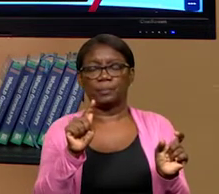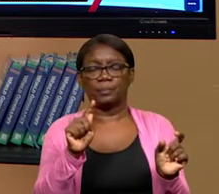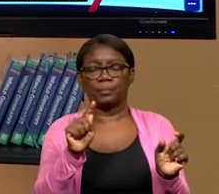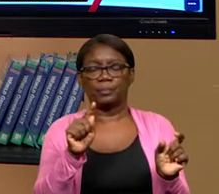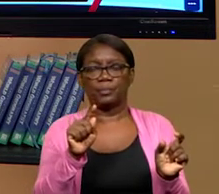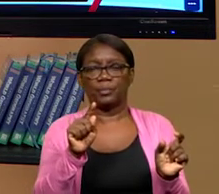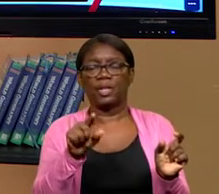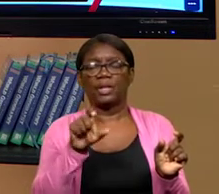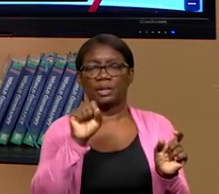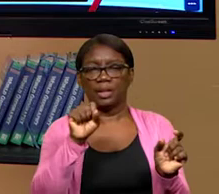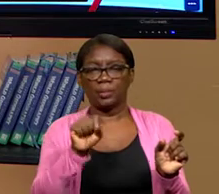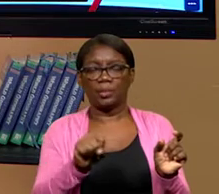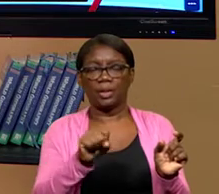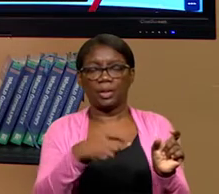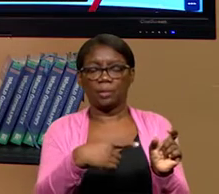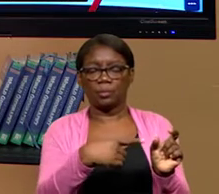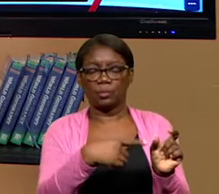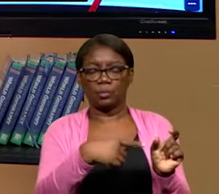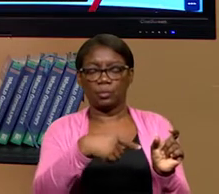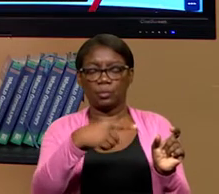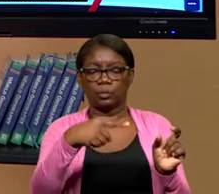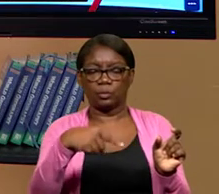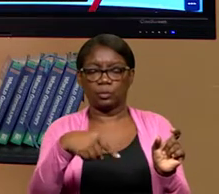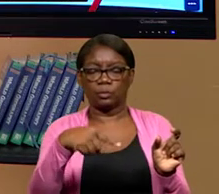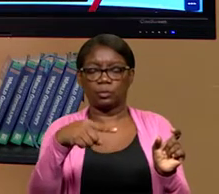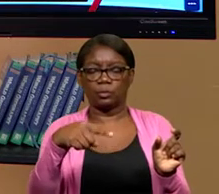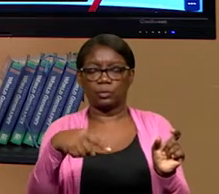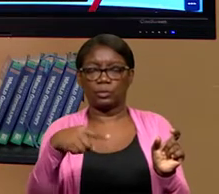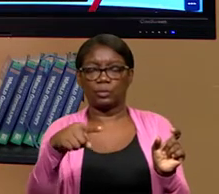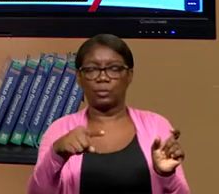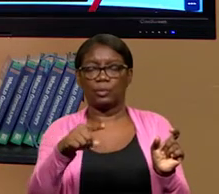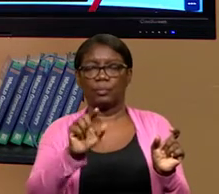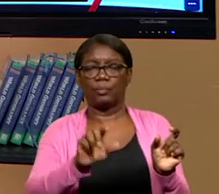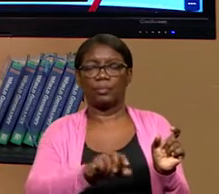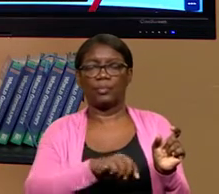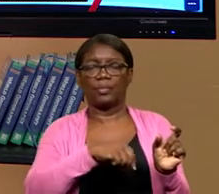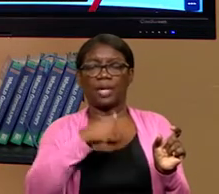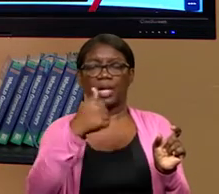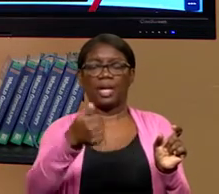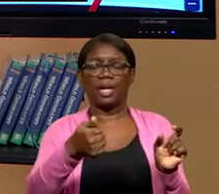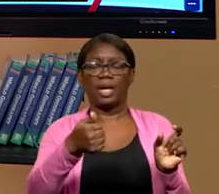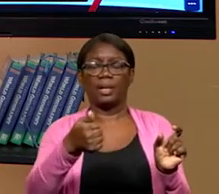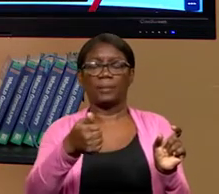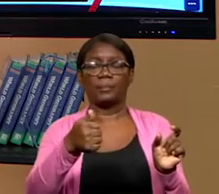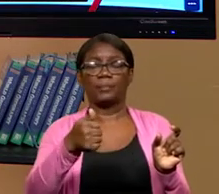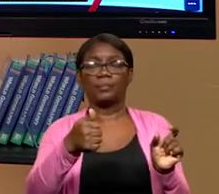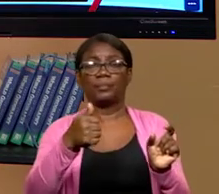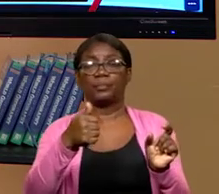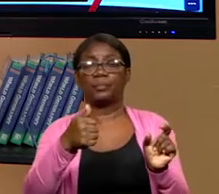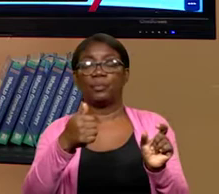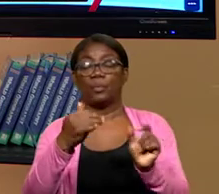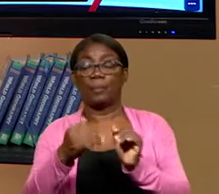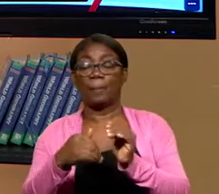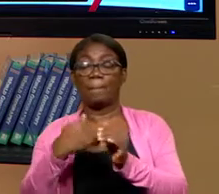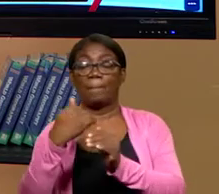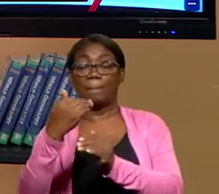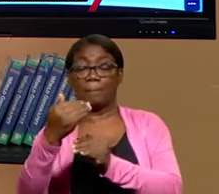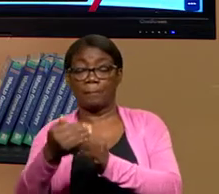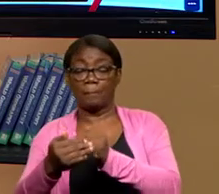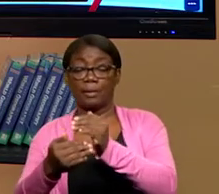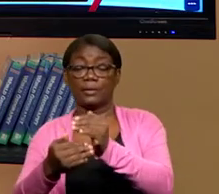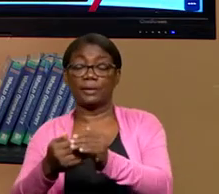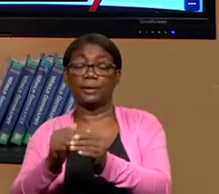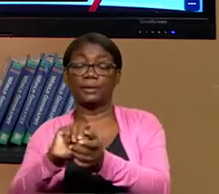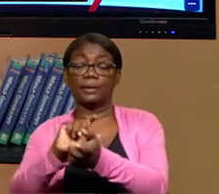que se pueda enviar posteriormente a la conversión o a la etapa de conversión para